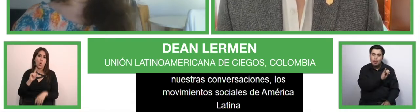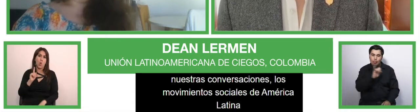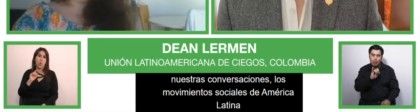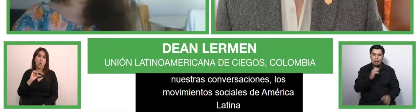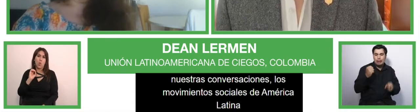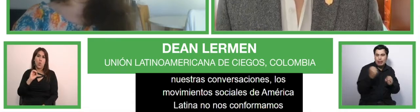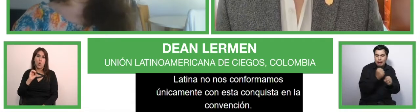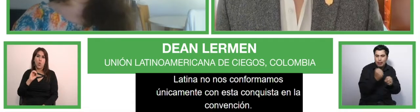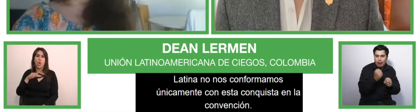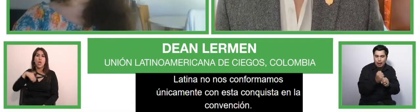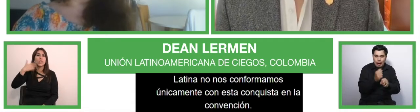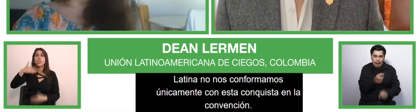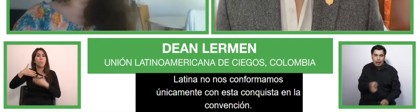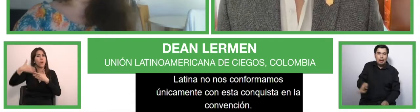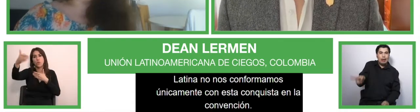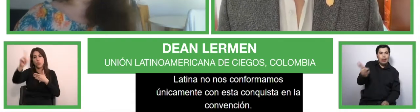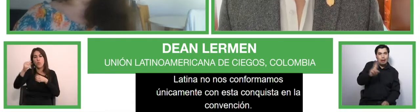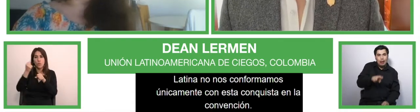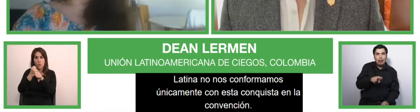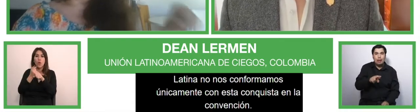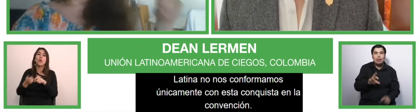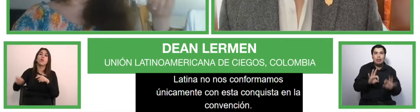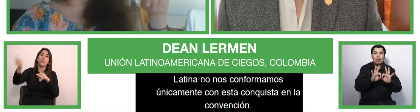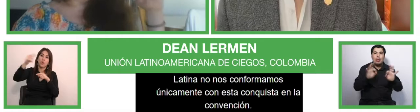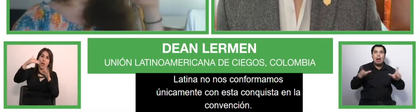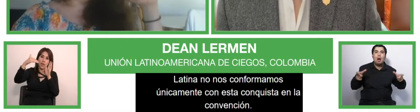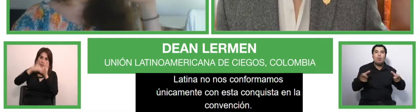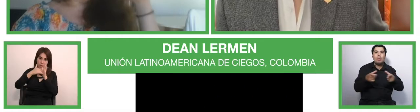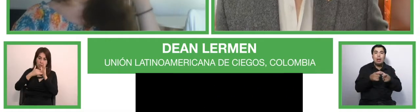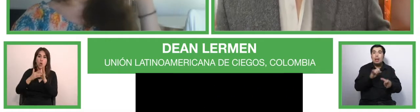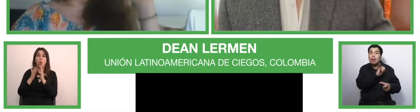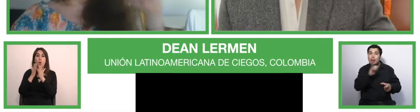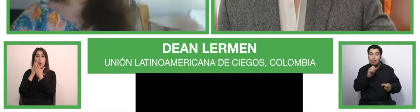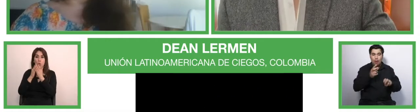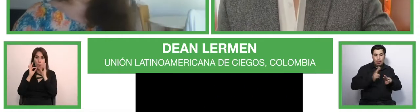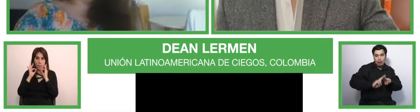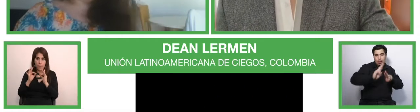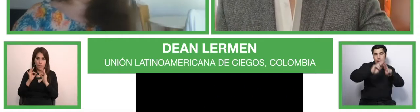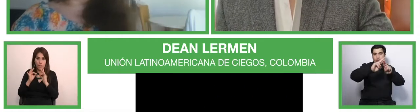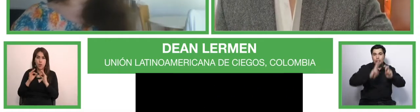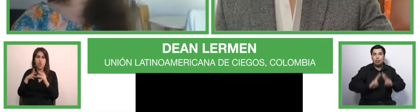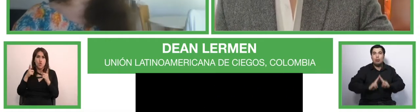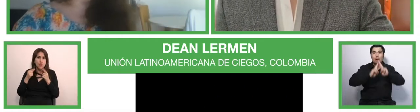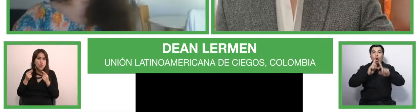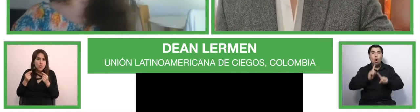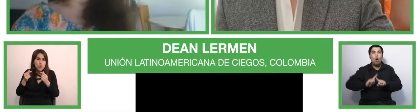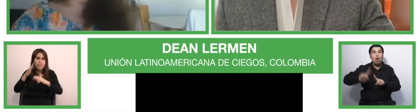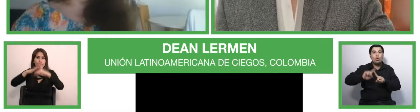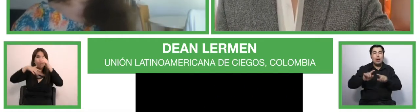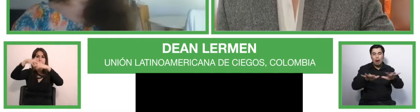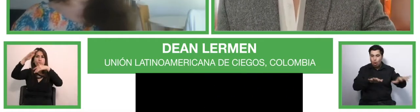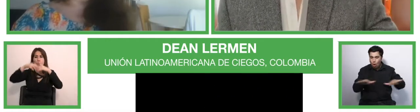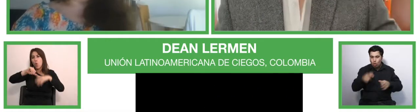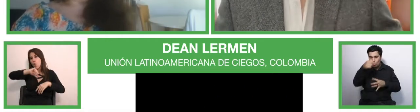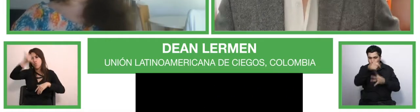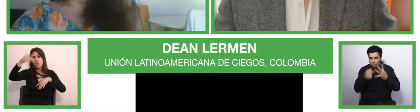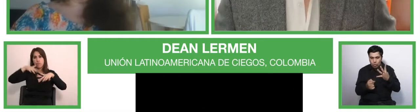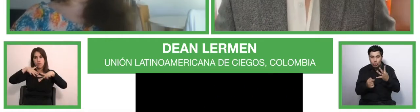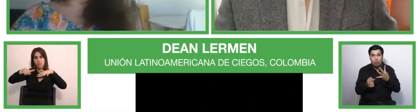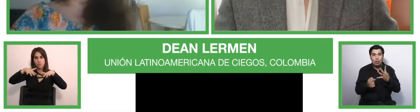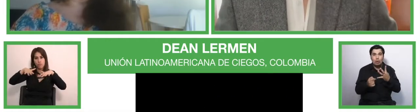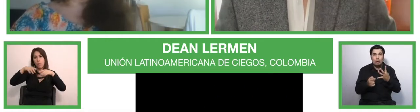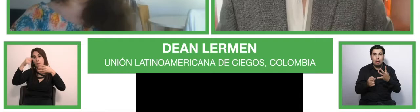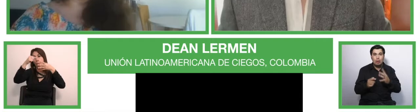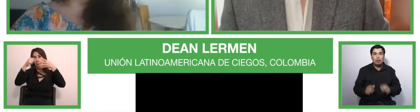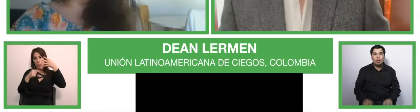convención. Diane, y después desarrollamos otra serie de instrumentos. Señora, la oigo. Diane, acá me